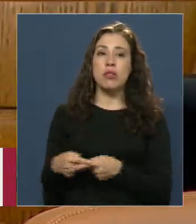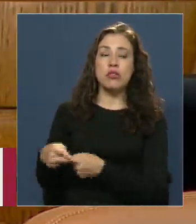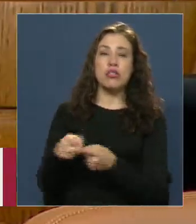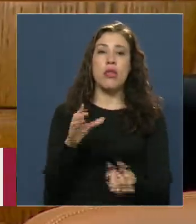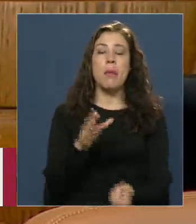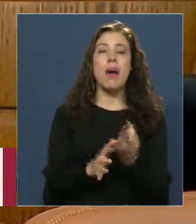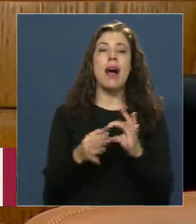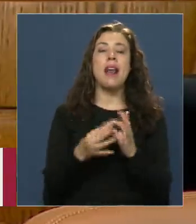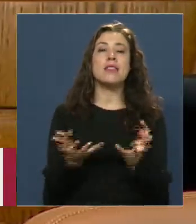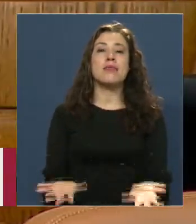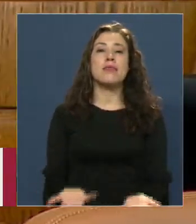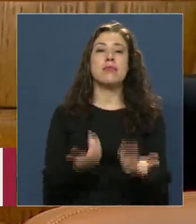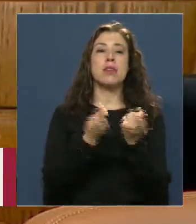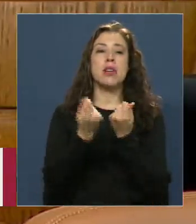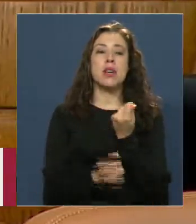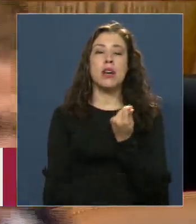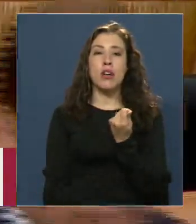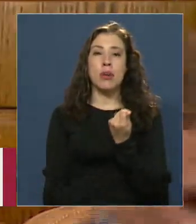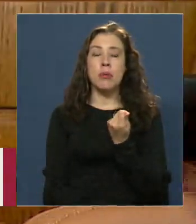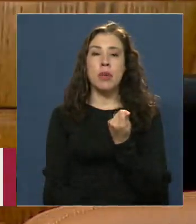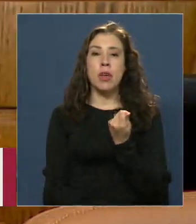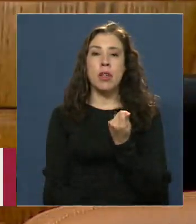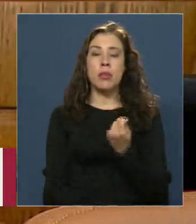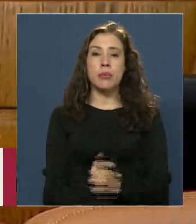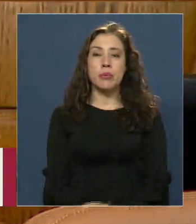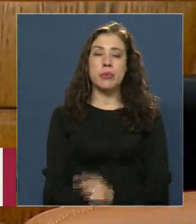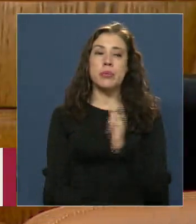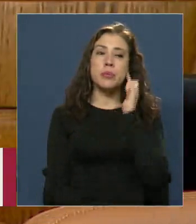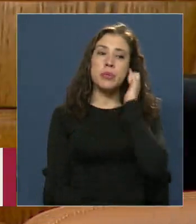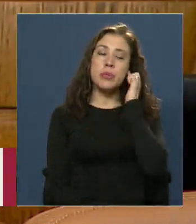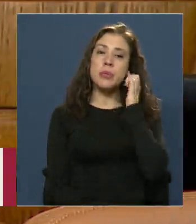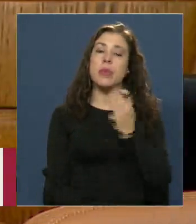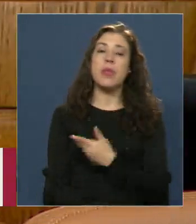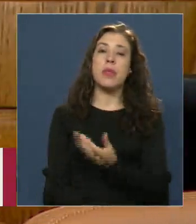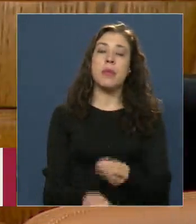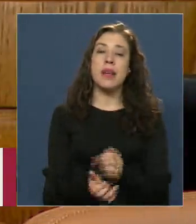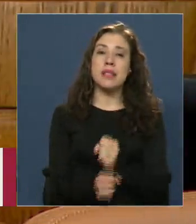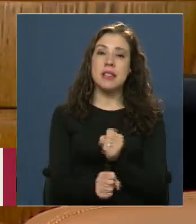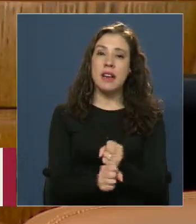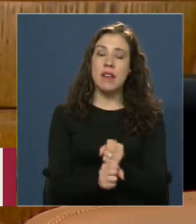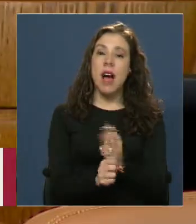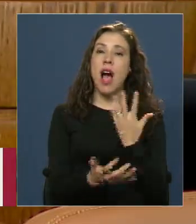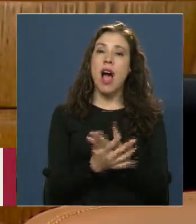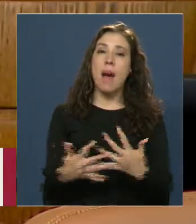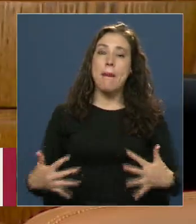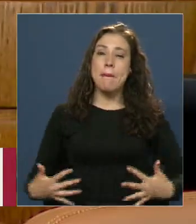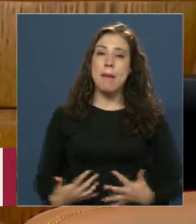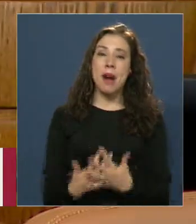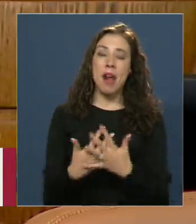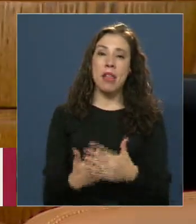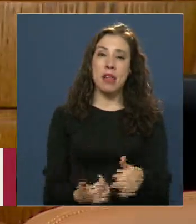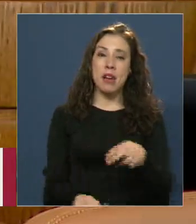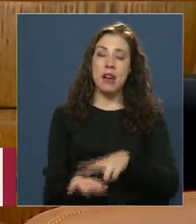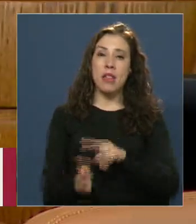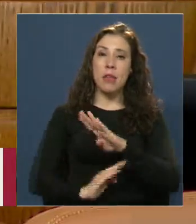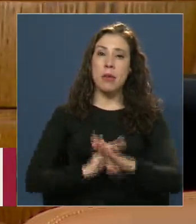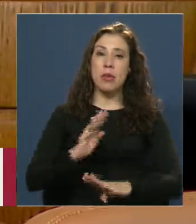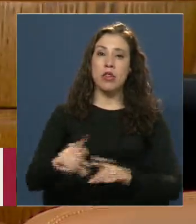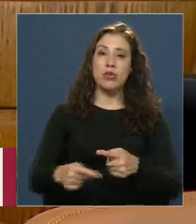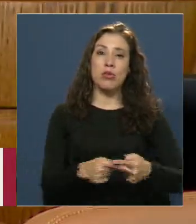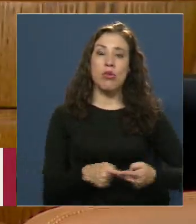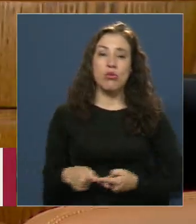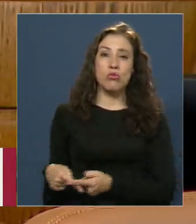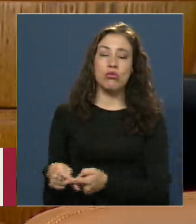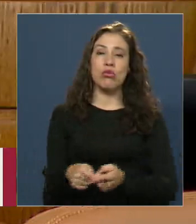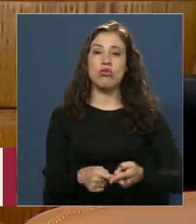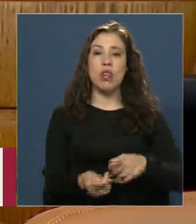y gracias al crecimiento económico, la generación de empleo y la existencia de una red efectiva de protección social,